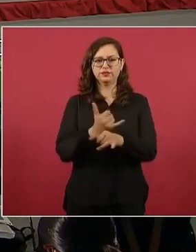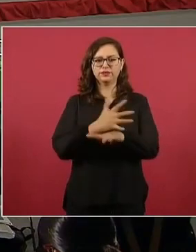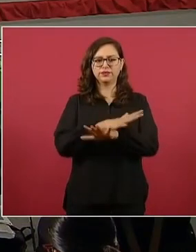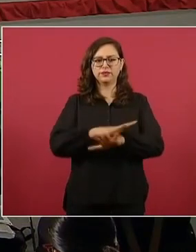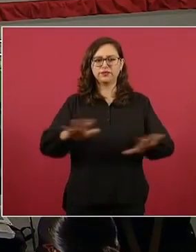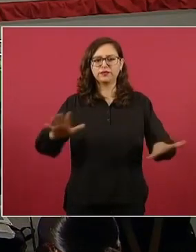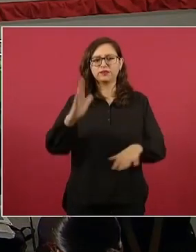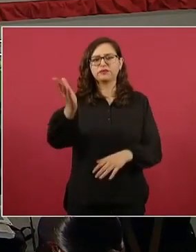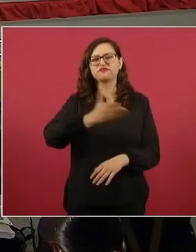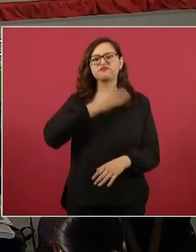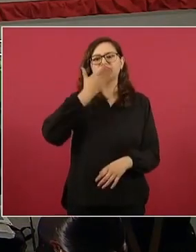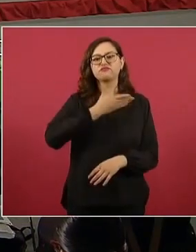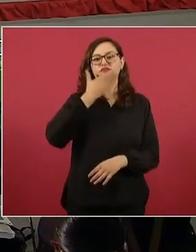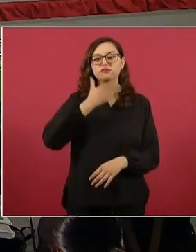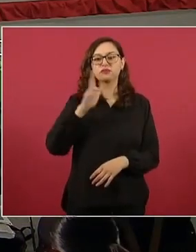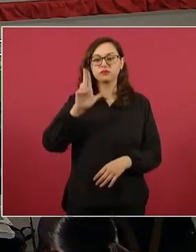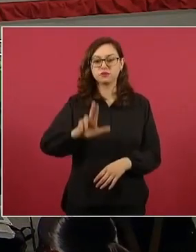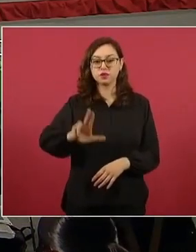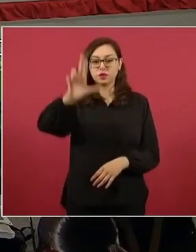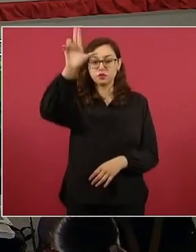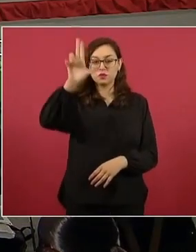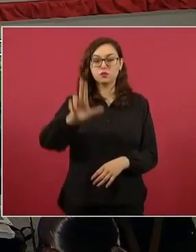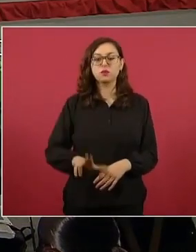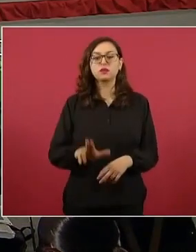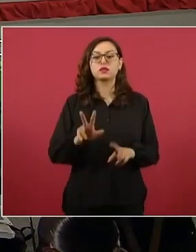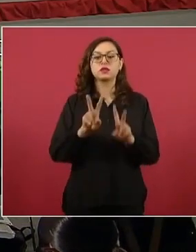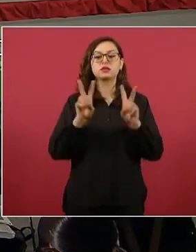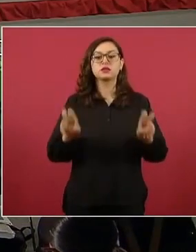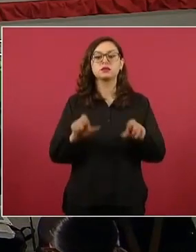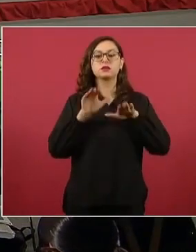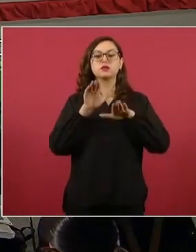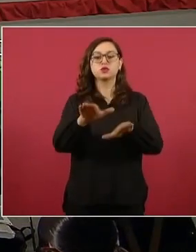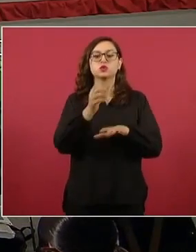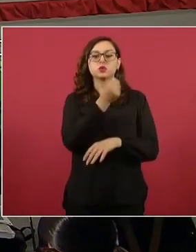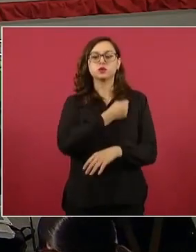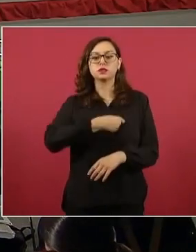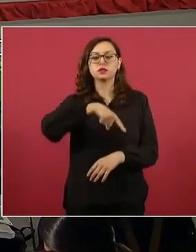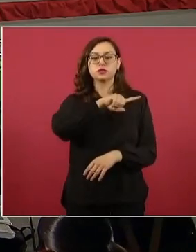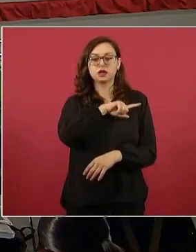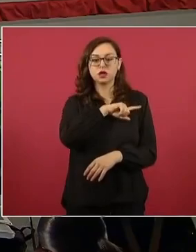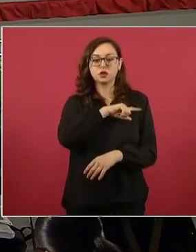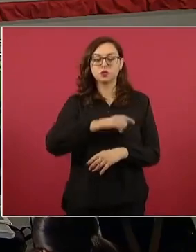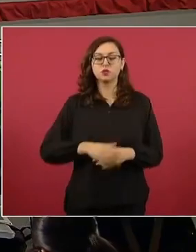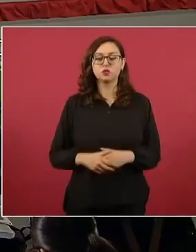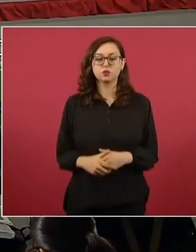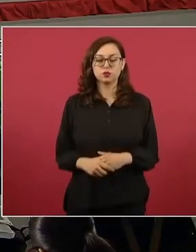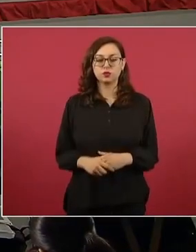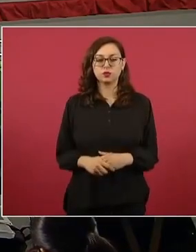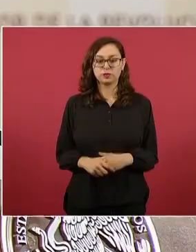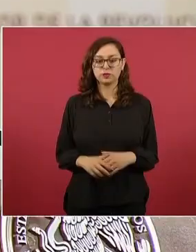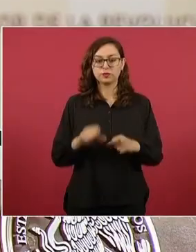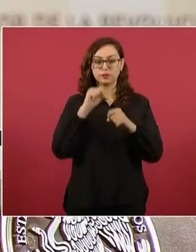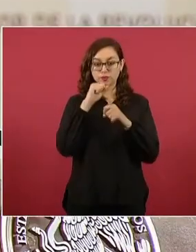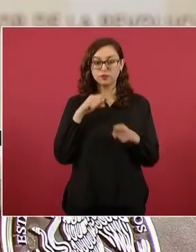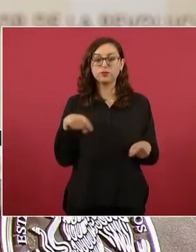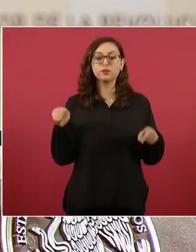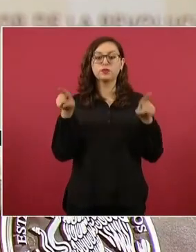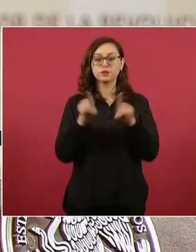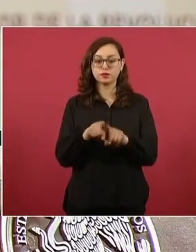también quedamos en informar sobre